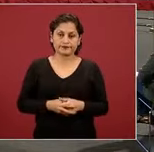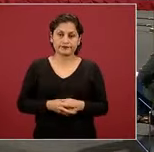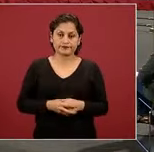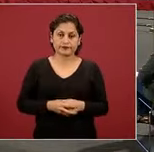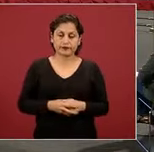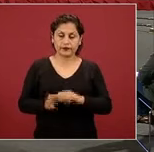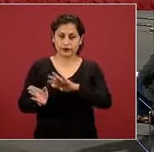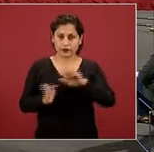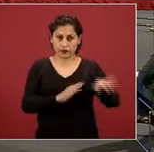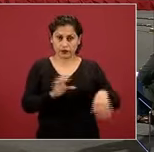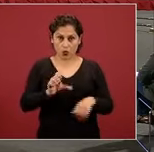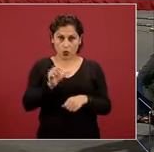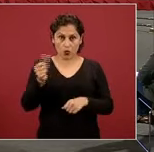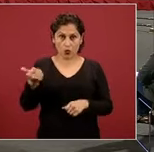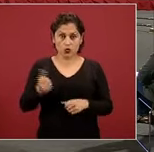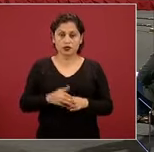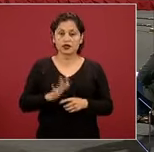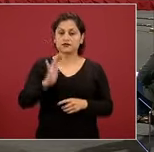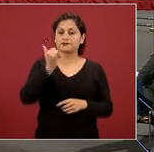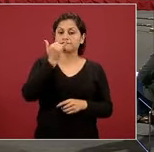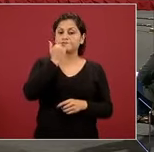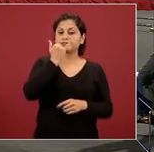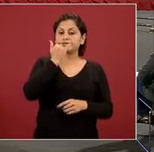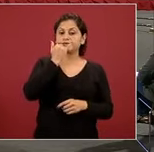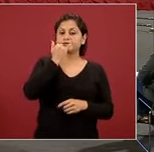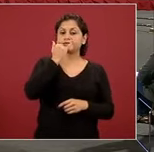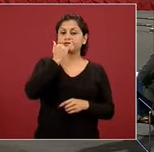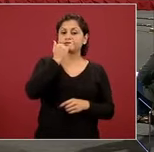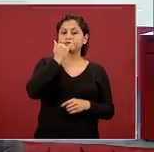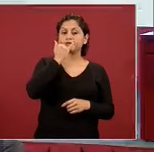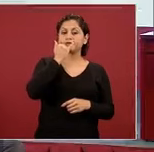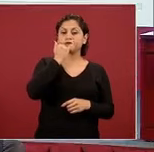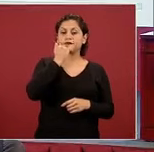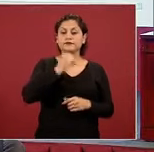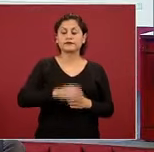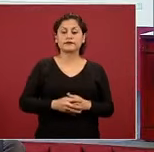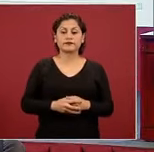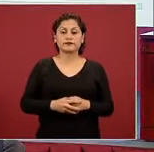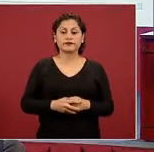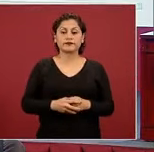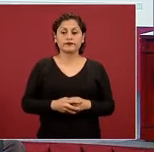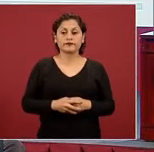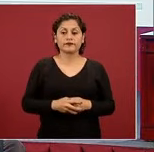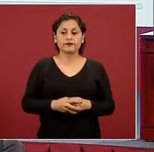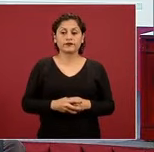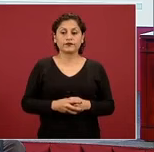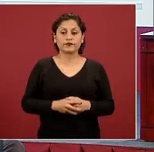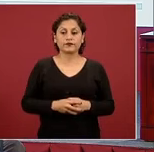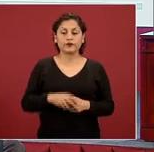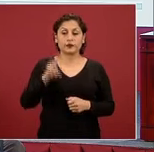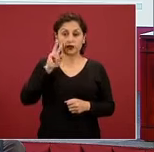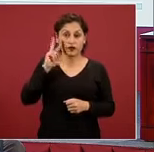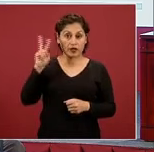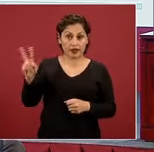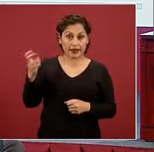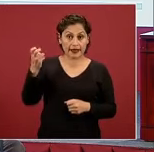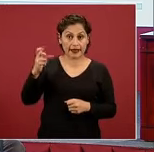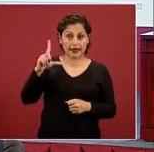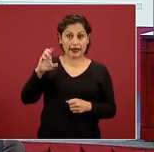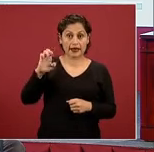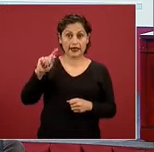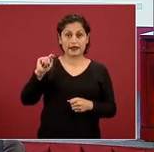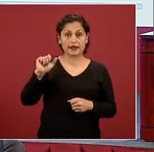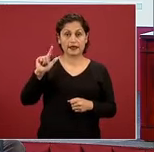a ver en la siguiente imagen, antes de que me la cambie. Vemos aquí la letalidad, que es la